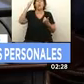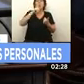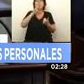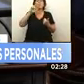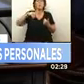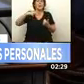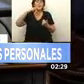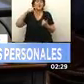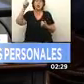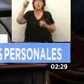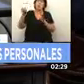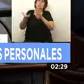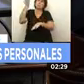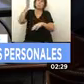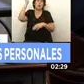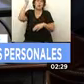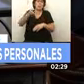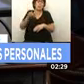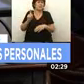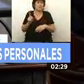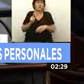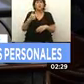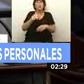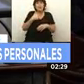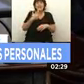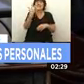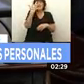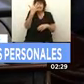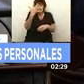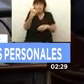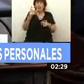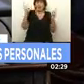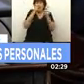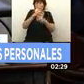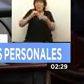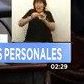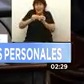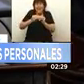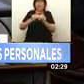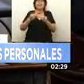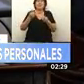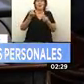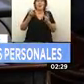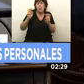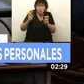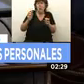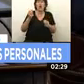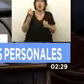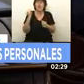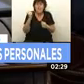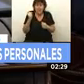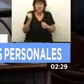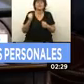un punto o medio punto la tasa yo tuve cinco corridas financieras cinco corridas cambiarias